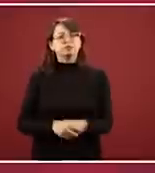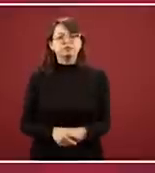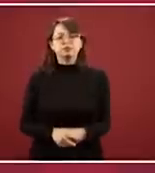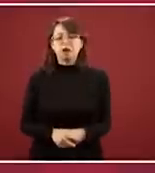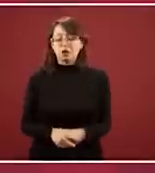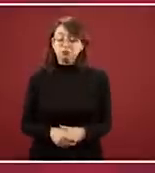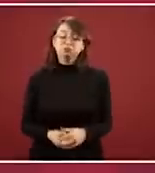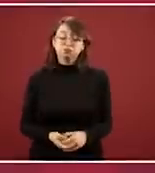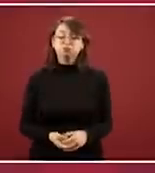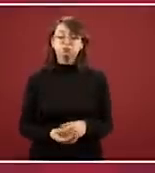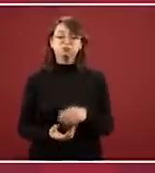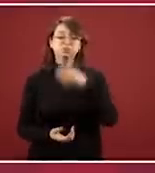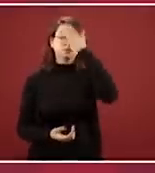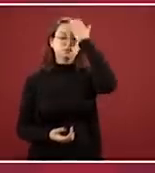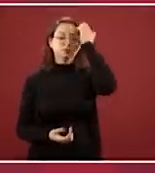Están